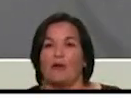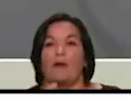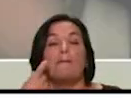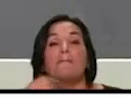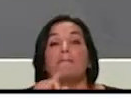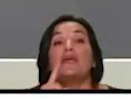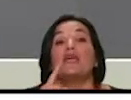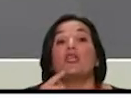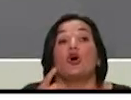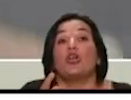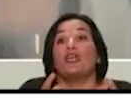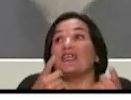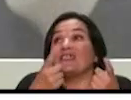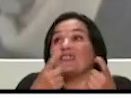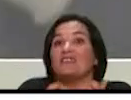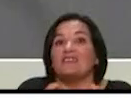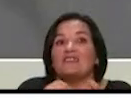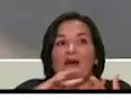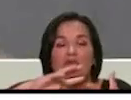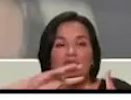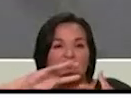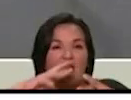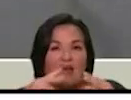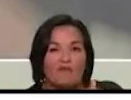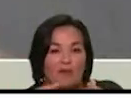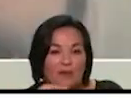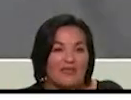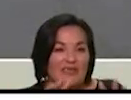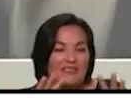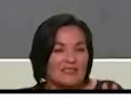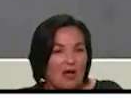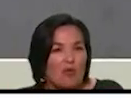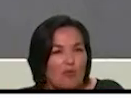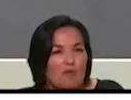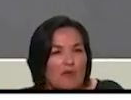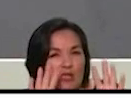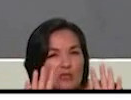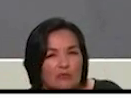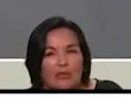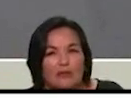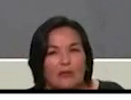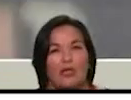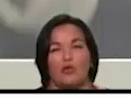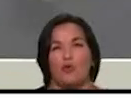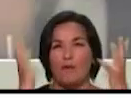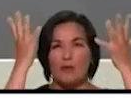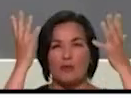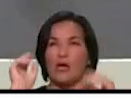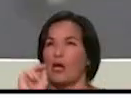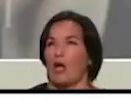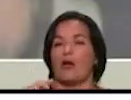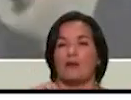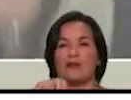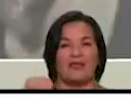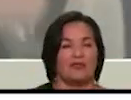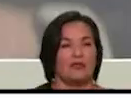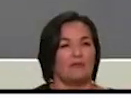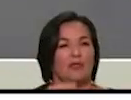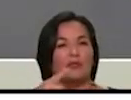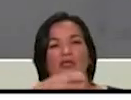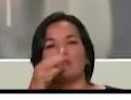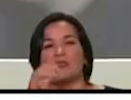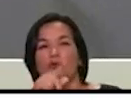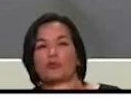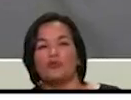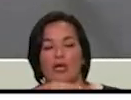que tener un aparato para transformar esa huelga en una insurrección nacional. Y cuando me dicen que usted se tiene que hacer